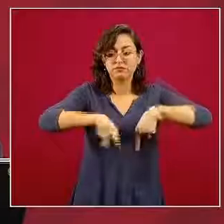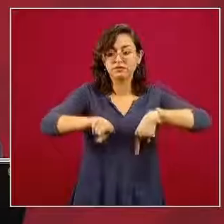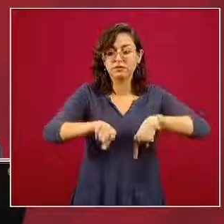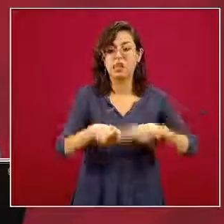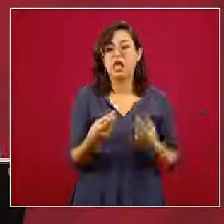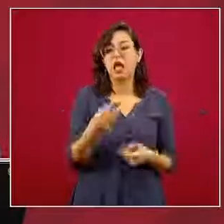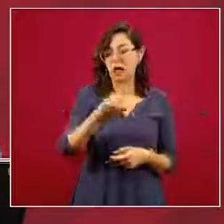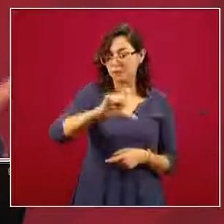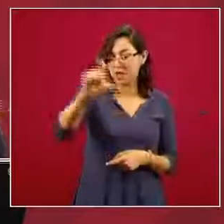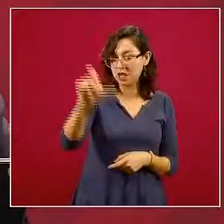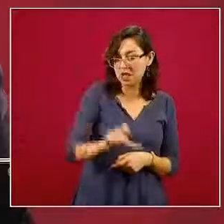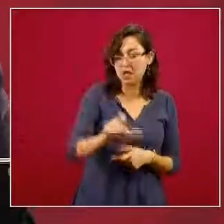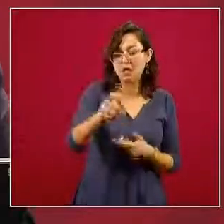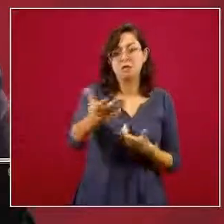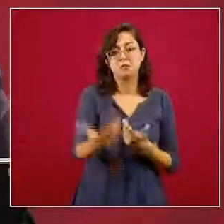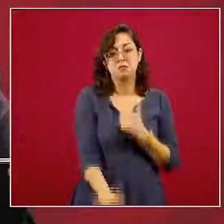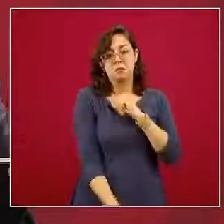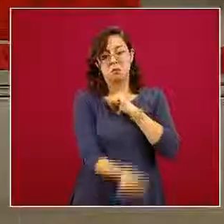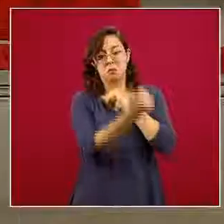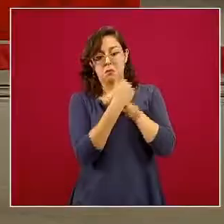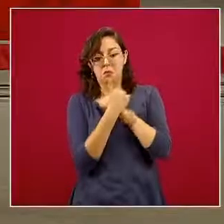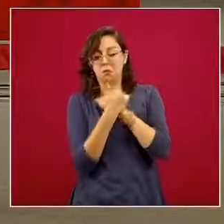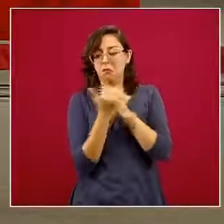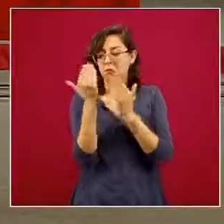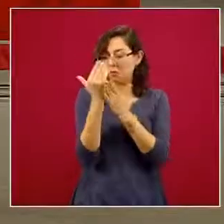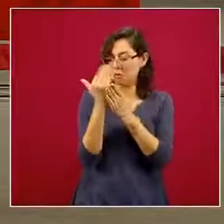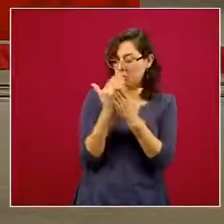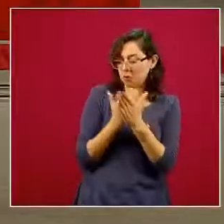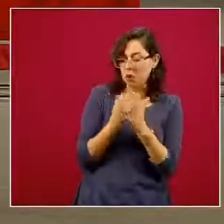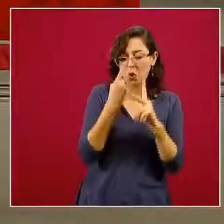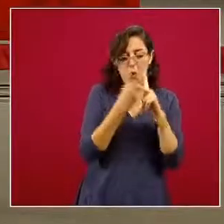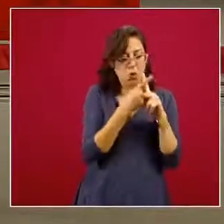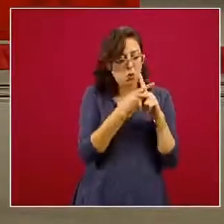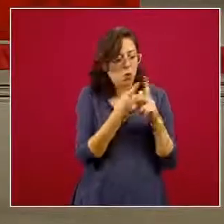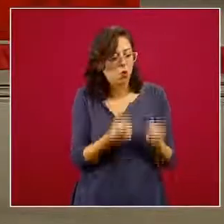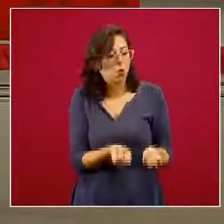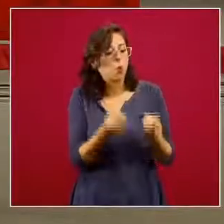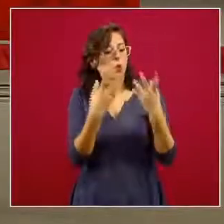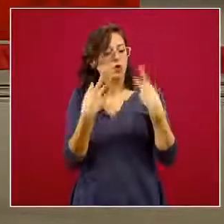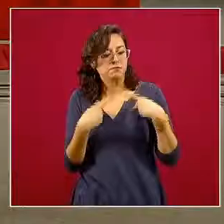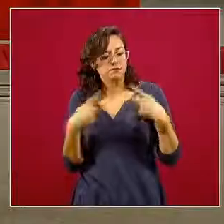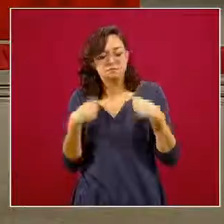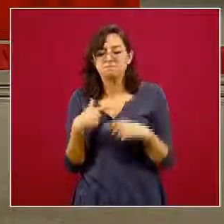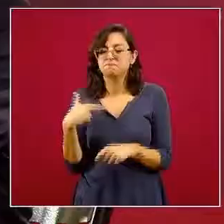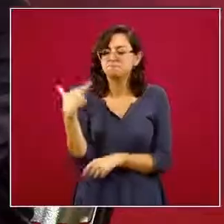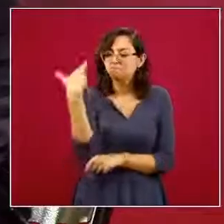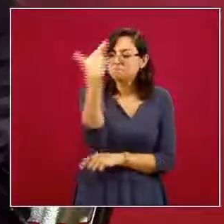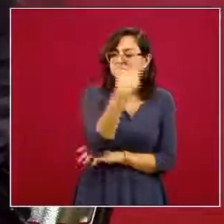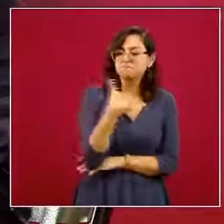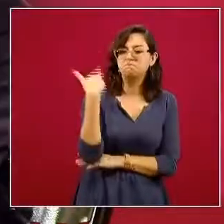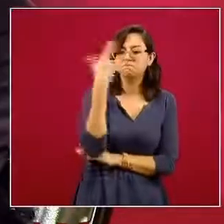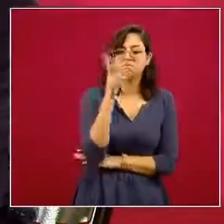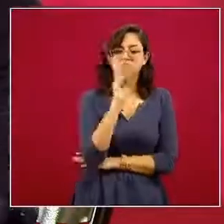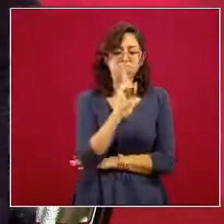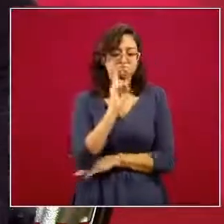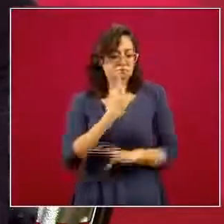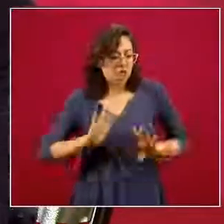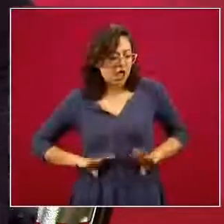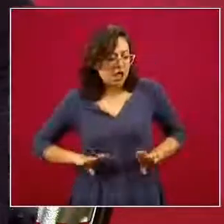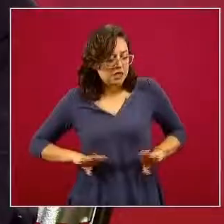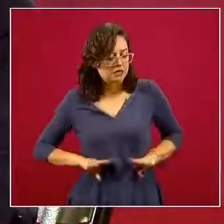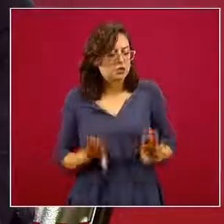Liga MX se acercó con nosotros desde el inicio y pudimos, junto con ellas y ellos, explorar las